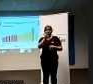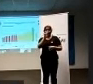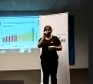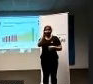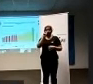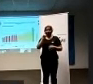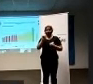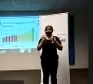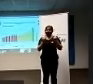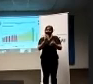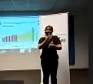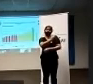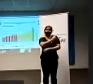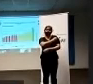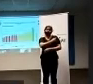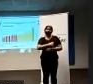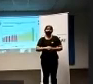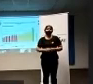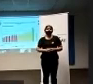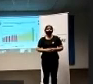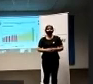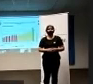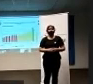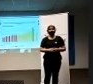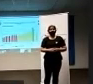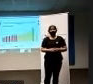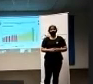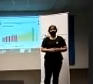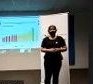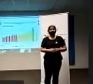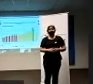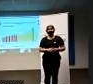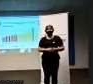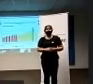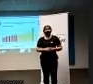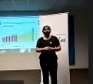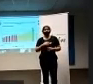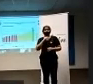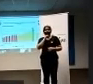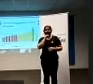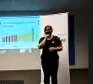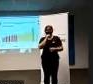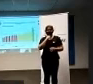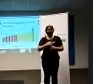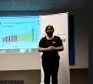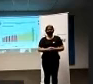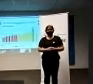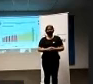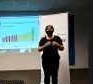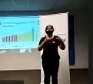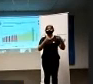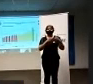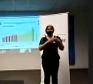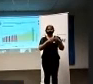En cuanto a la cobertura por regiones sanitarias, vemos aquí en rojo son aquellas personas que